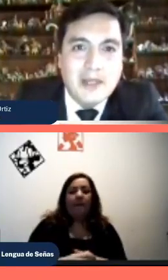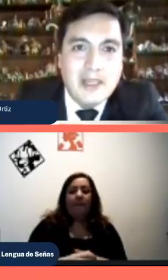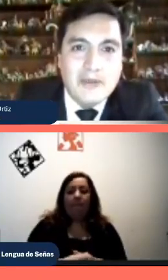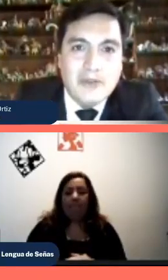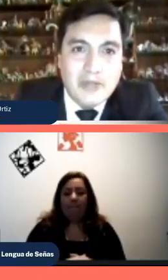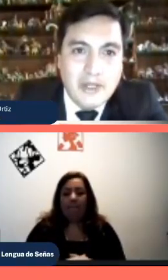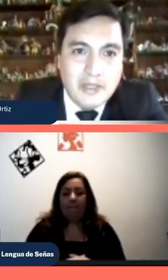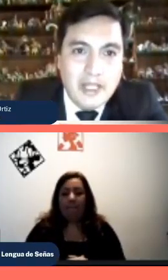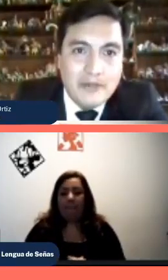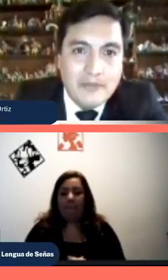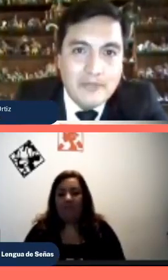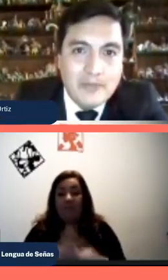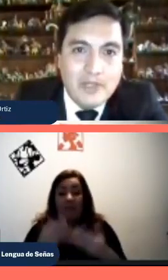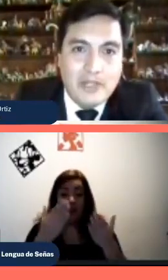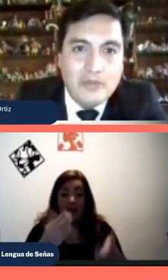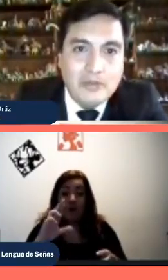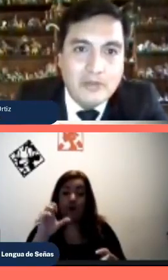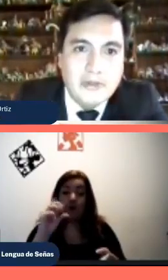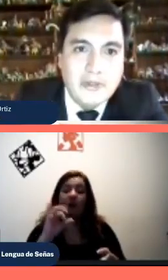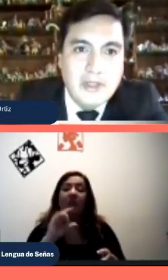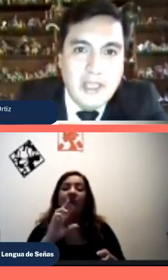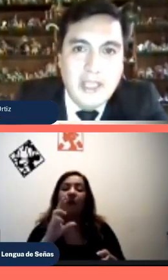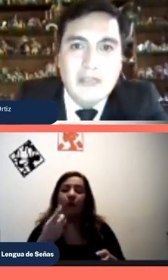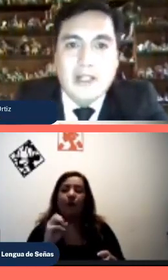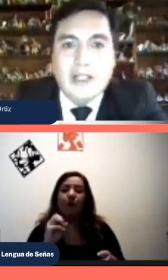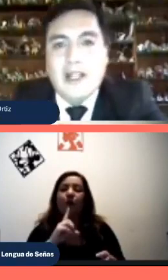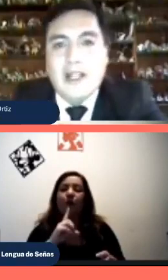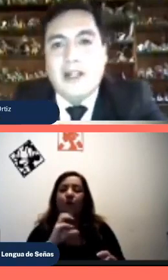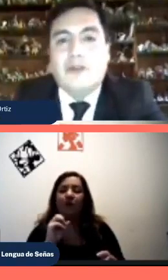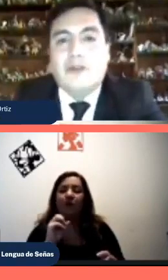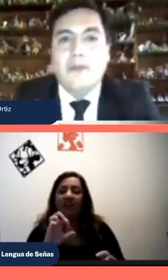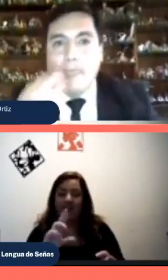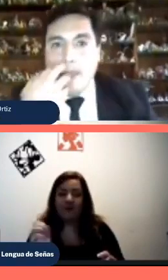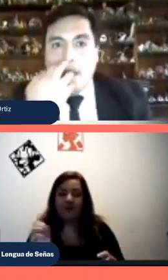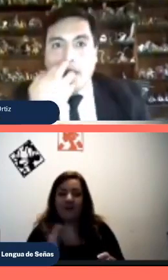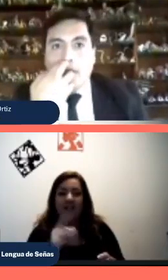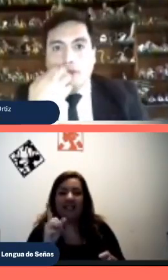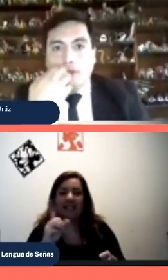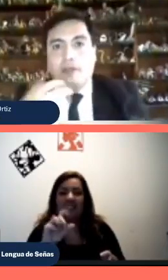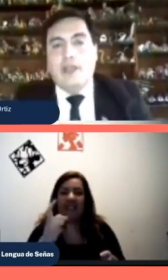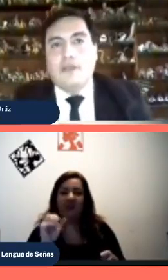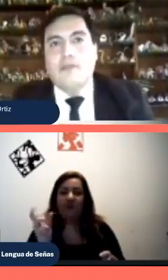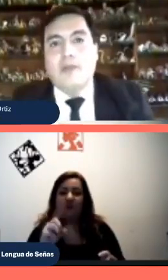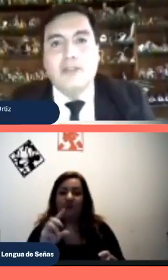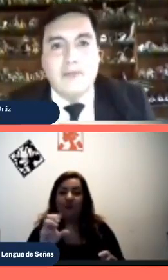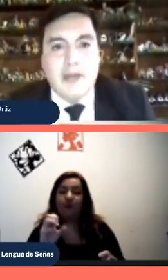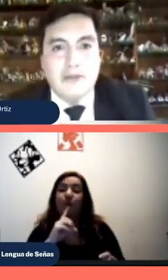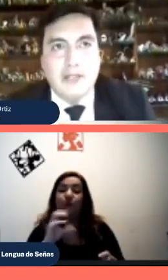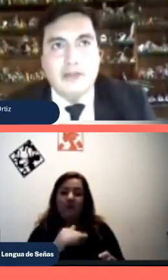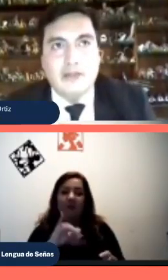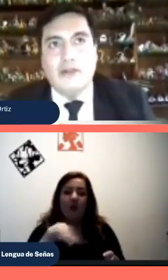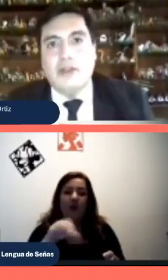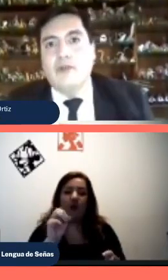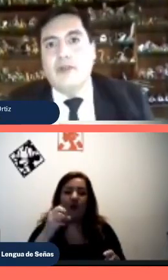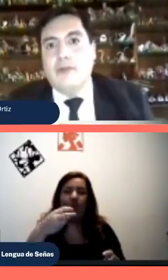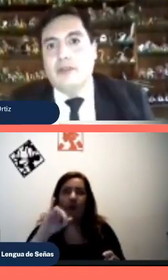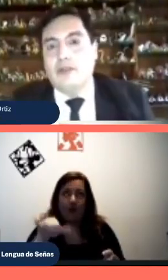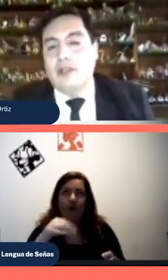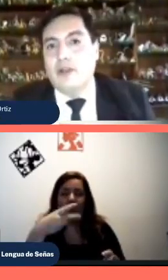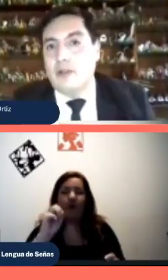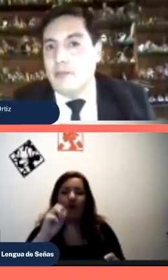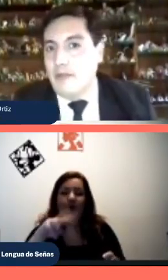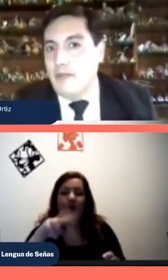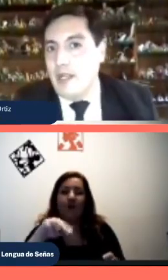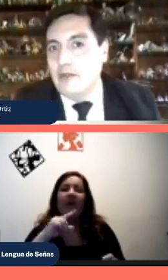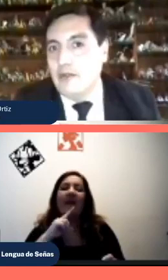Tenemos aquí a don Rodrigo Otero, Sergio Soto y Jonathan Alarcón. Ellos participaron dentro de los descubrimientos